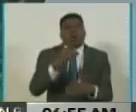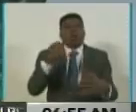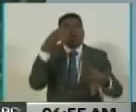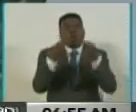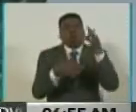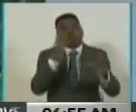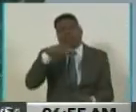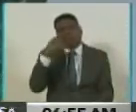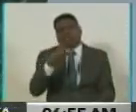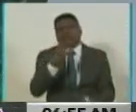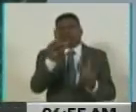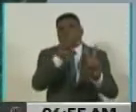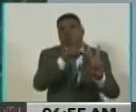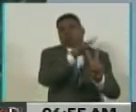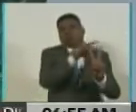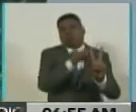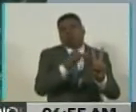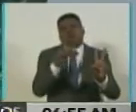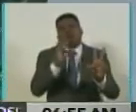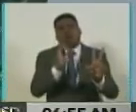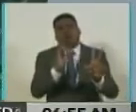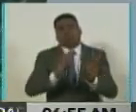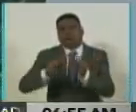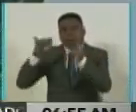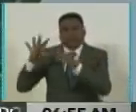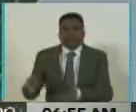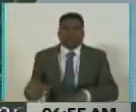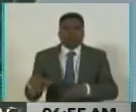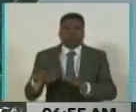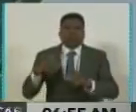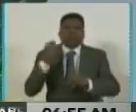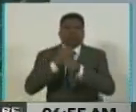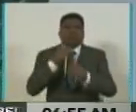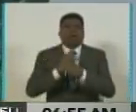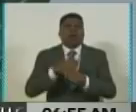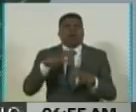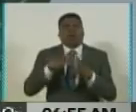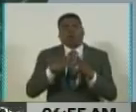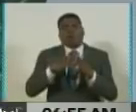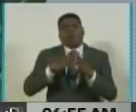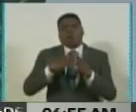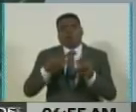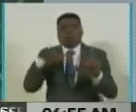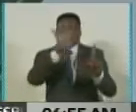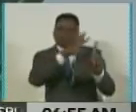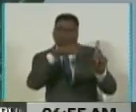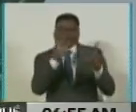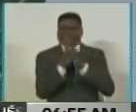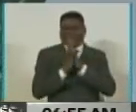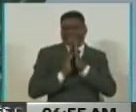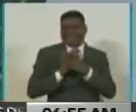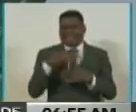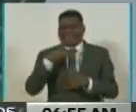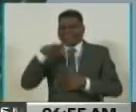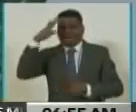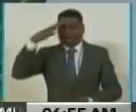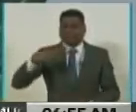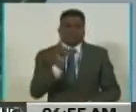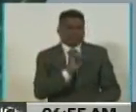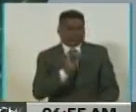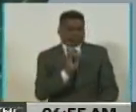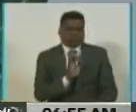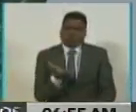político a Maduro, declarando abandono del cargo, o quieren acceder coqueteando con la Fuerza Armada Nacional Bolivariana? Esas son decisiones que tiene que tomar